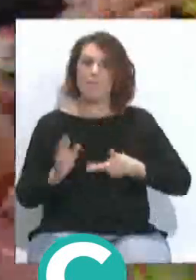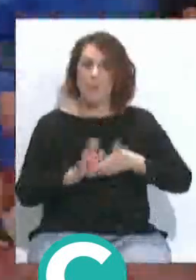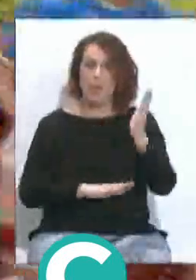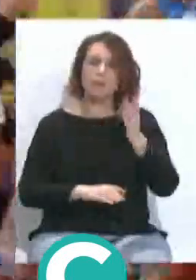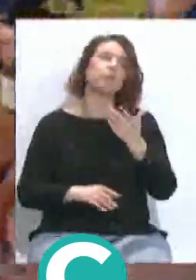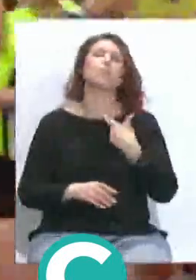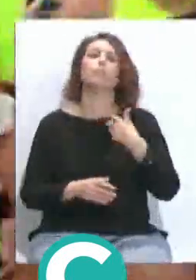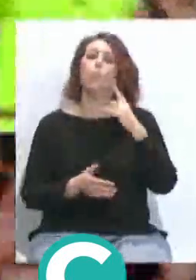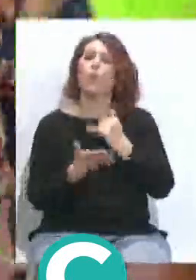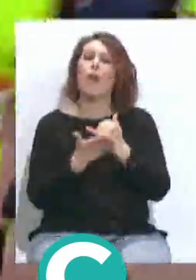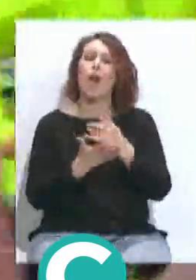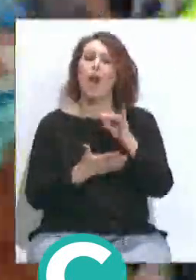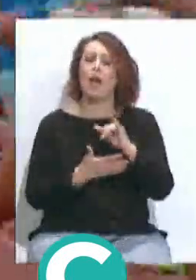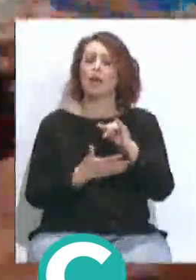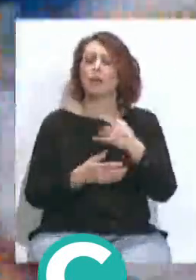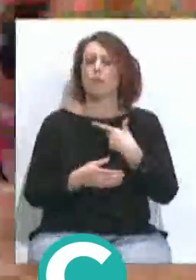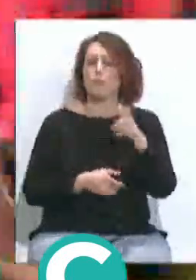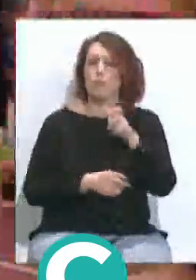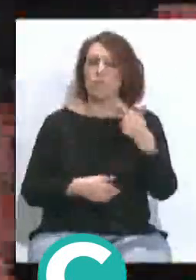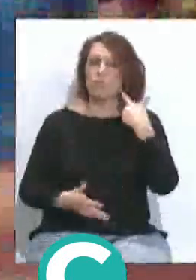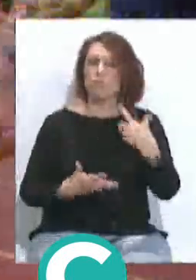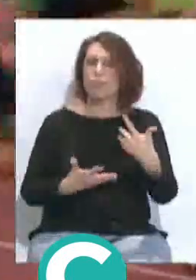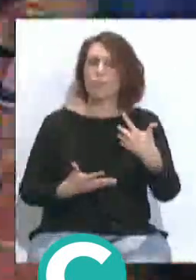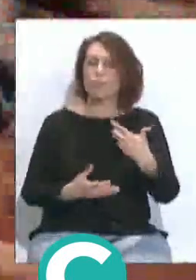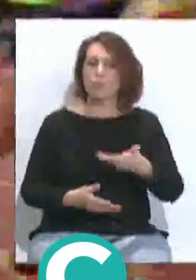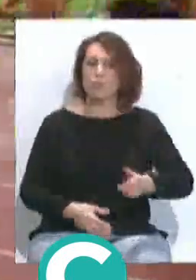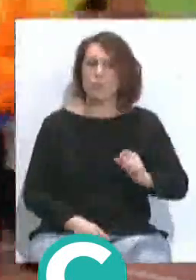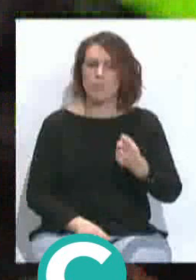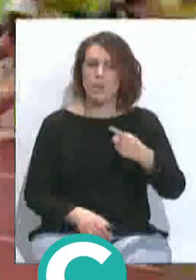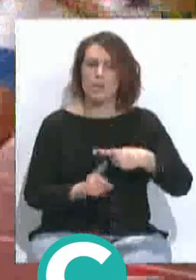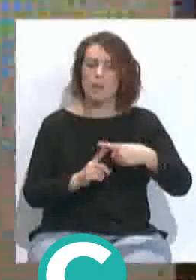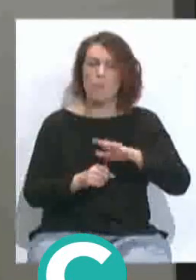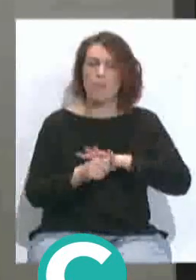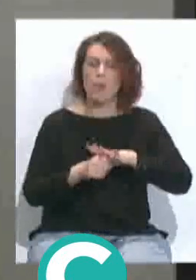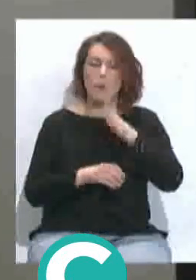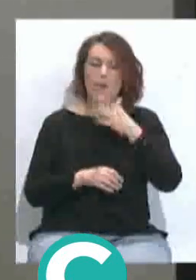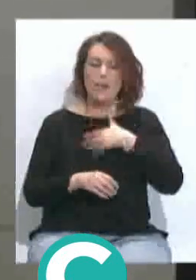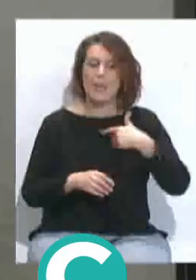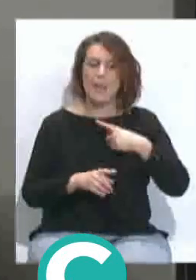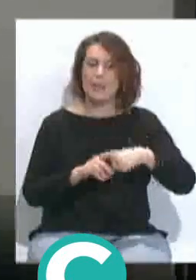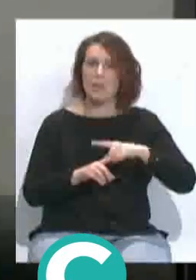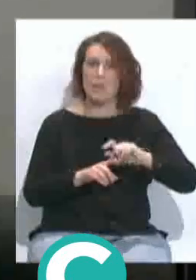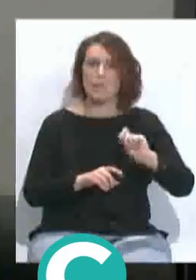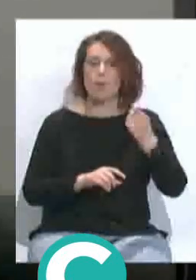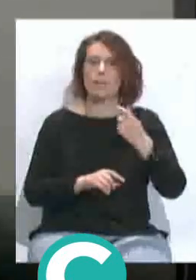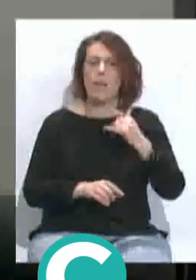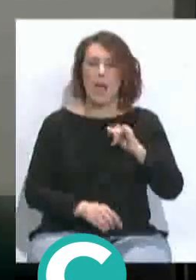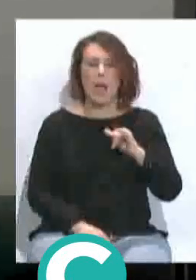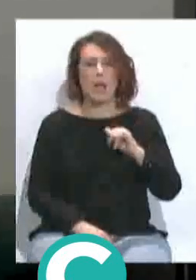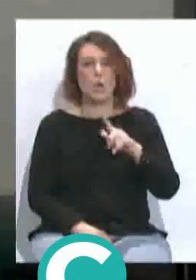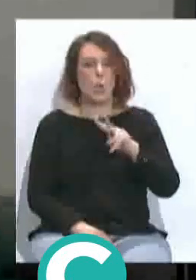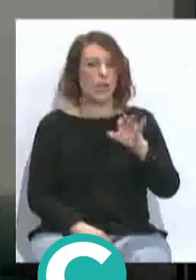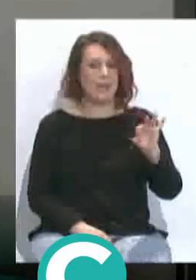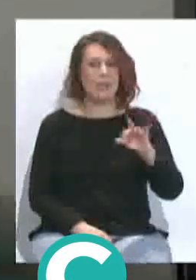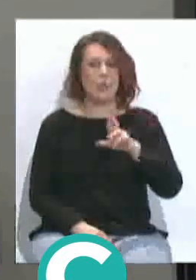la prueba contará con los atletas más destacados a nivel provincial en busca del récord contamos con Luis Figueroa y Rubén Álvarez